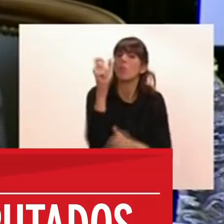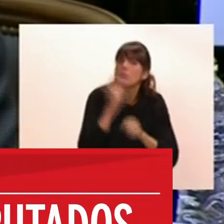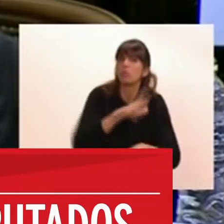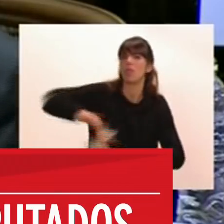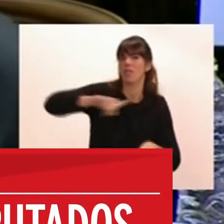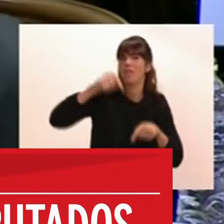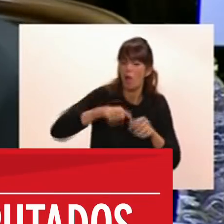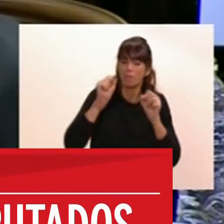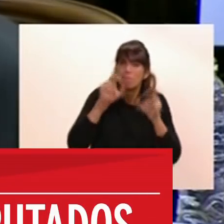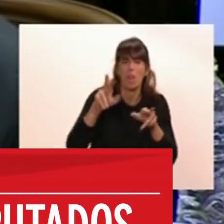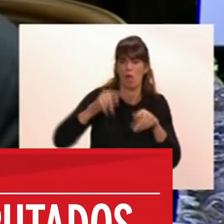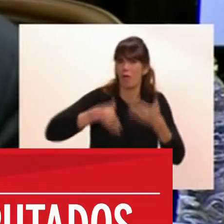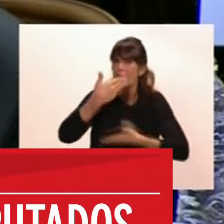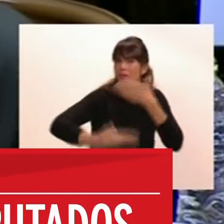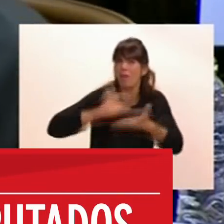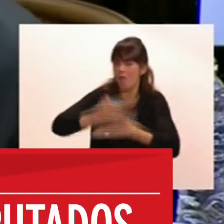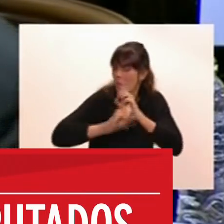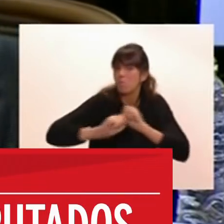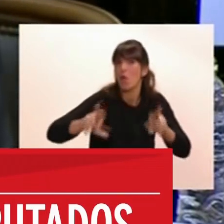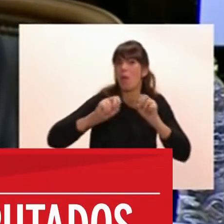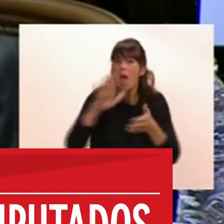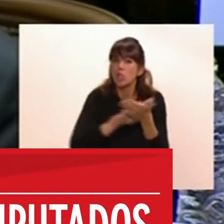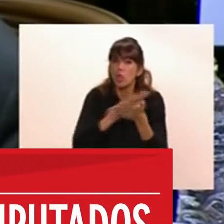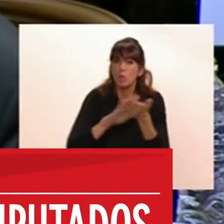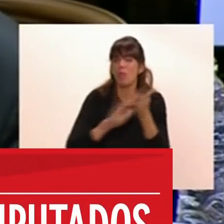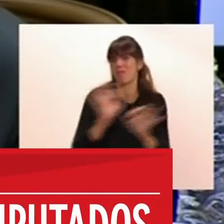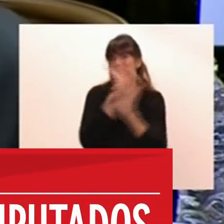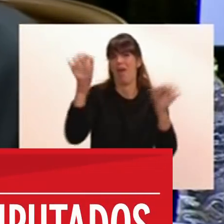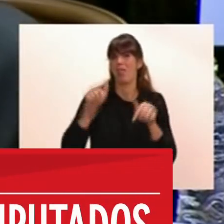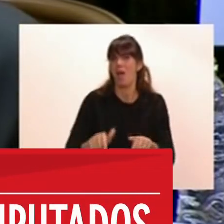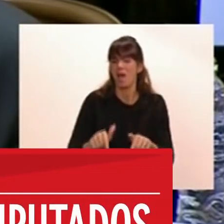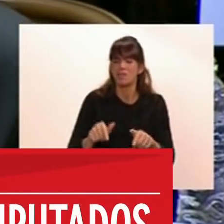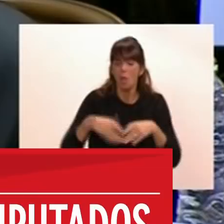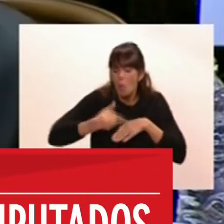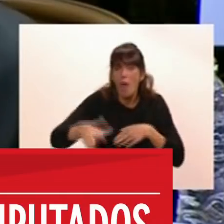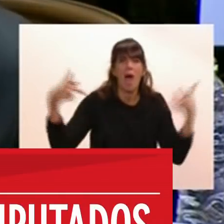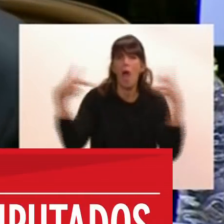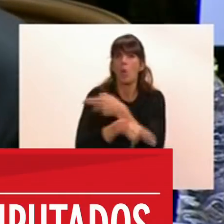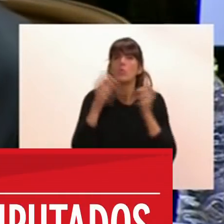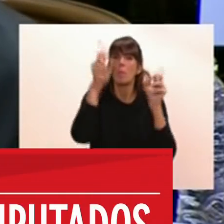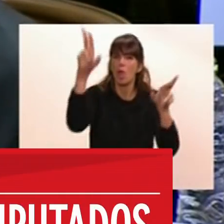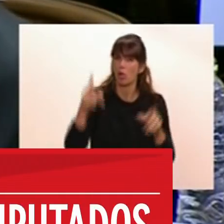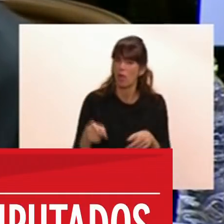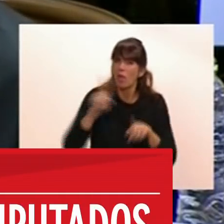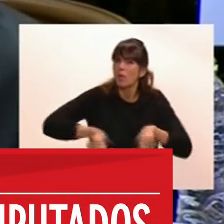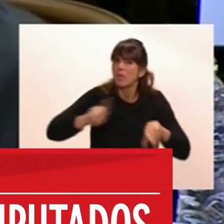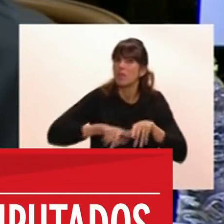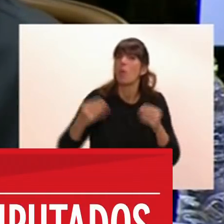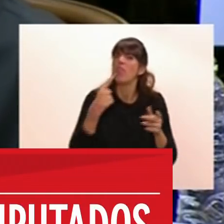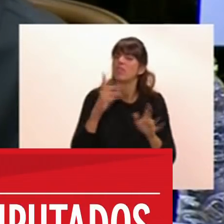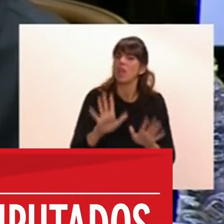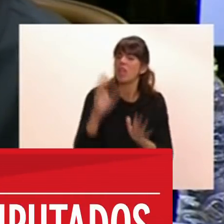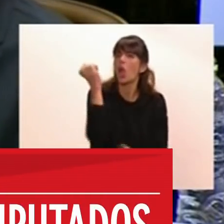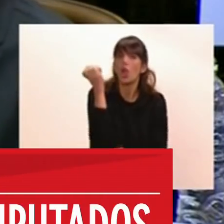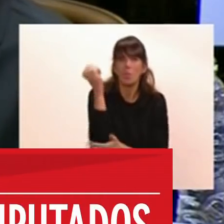quieren profundizar. Va a ser para peor. Esto no es una solución para nadie. Vienen con más ajuste y siempre con esas metáforas. En una economía, en